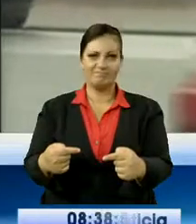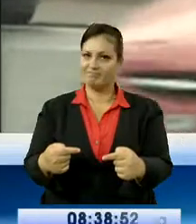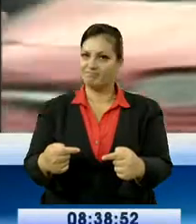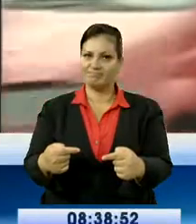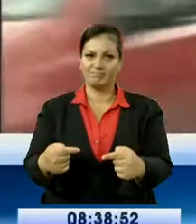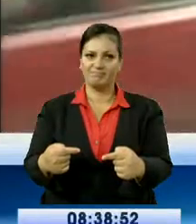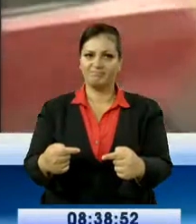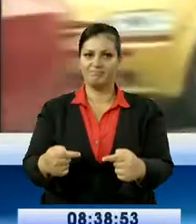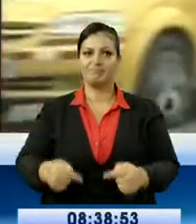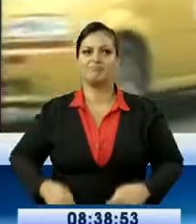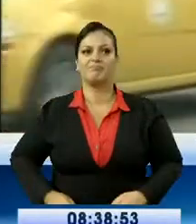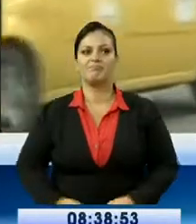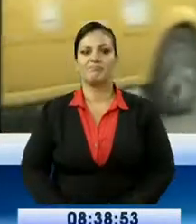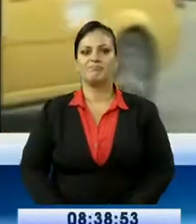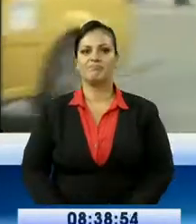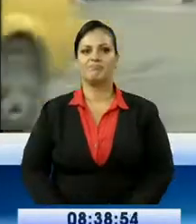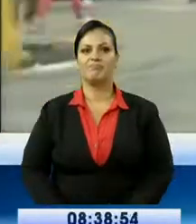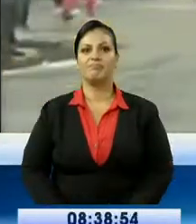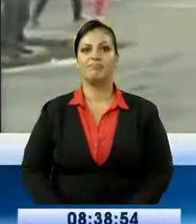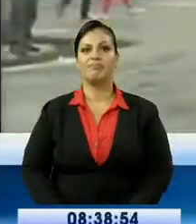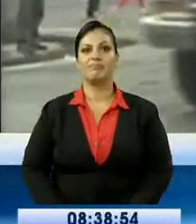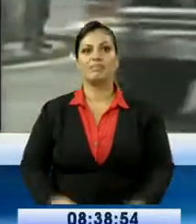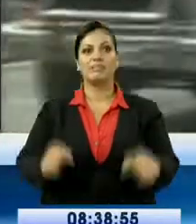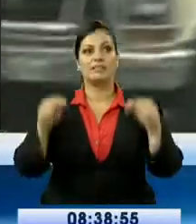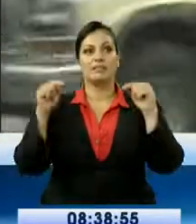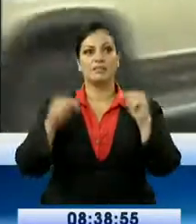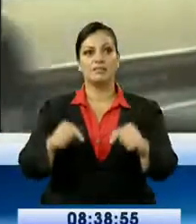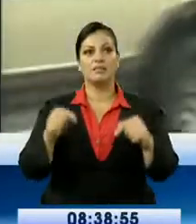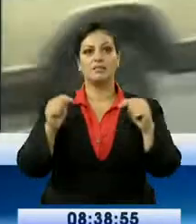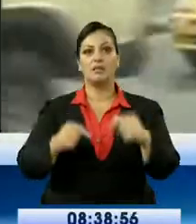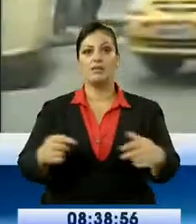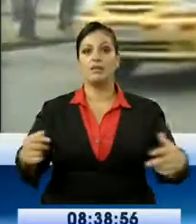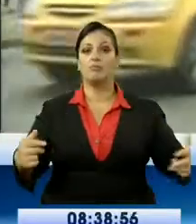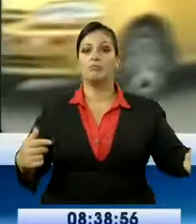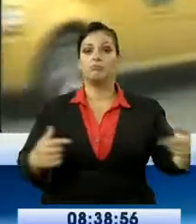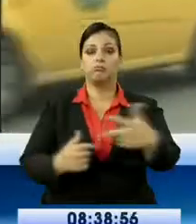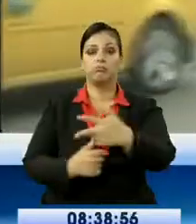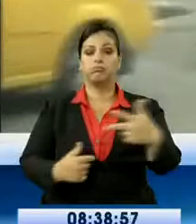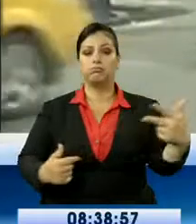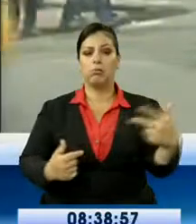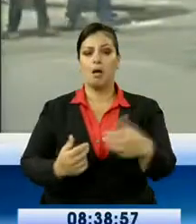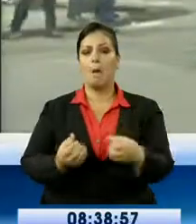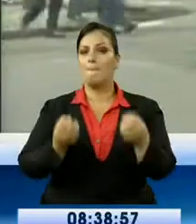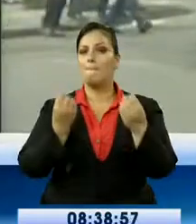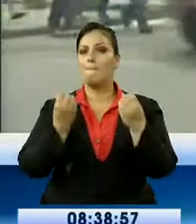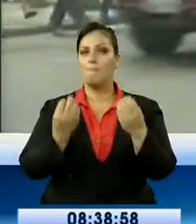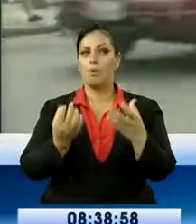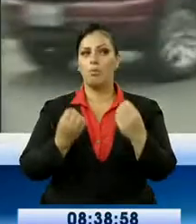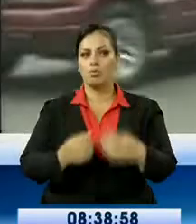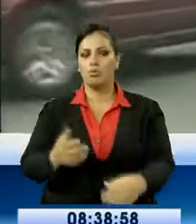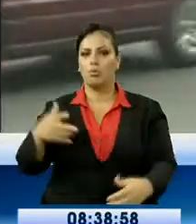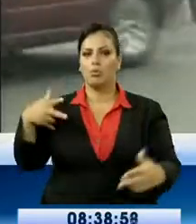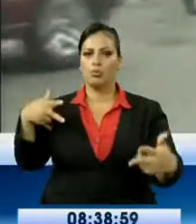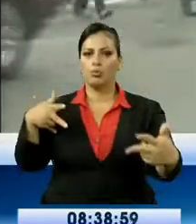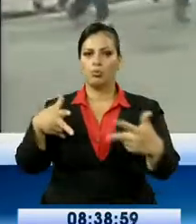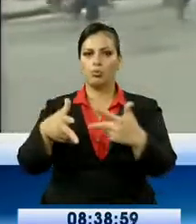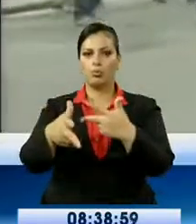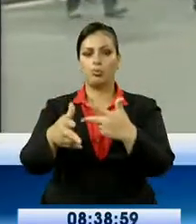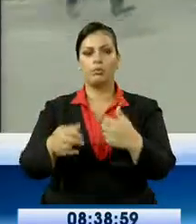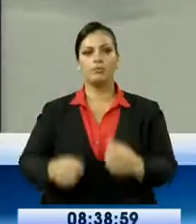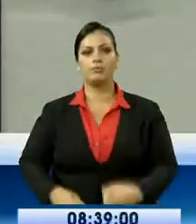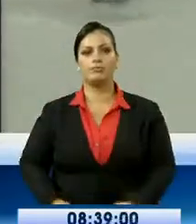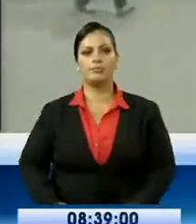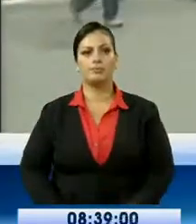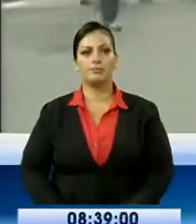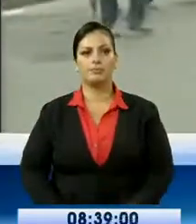Sobre todo porque es bastante, bastante transitado. Voy a ver si yo de pronto camino hacia la parte de acá al